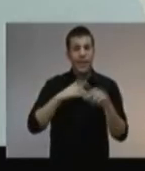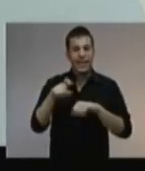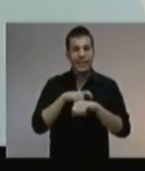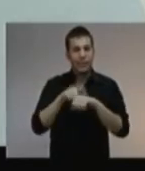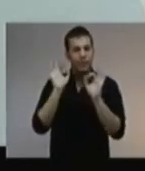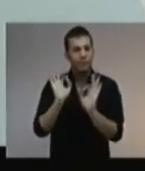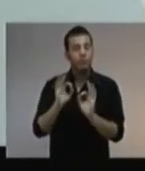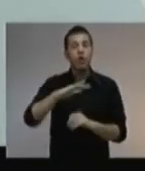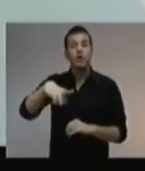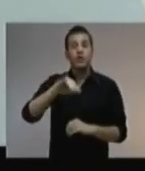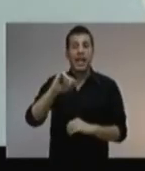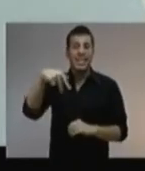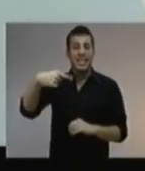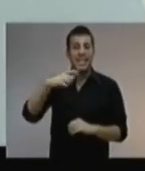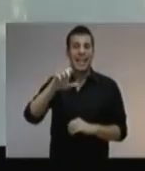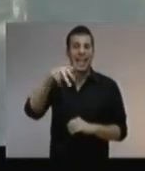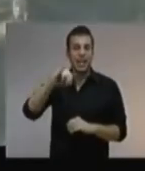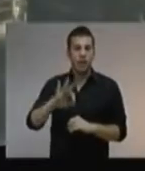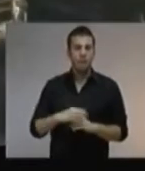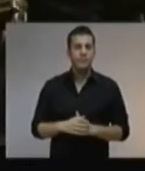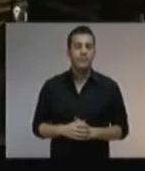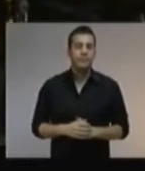danza tradicional canaria en Ingenio.